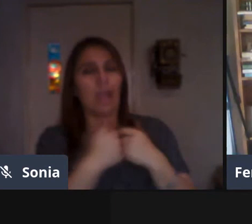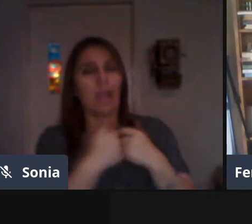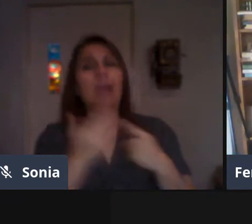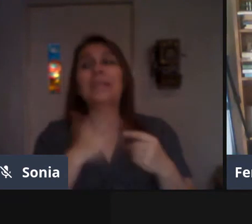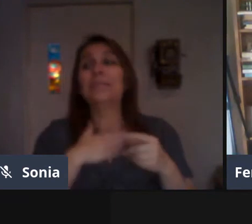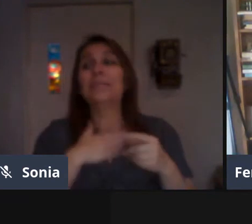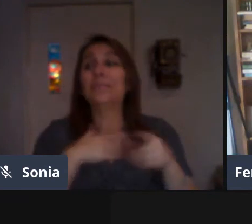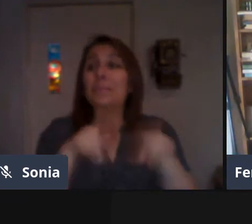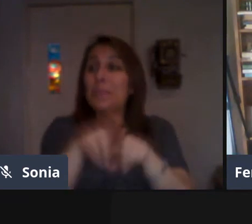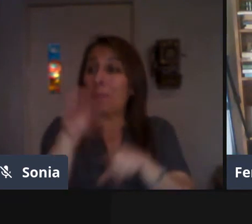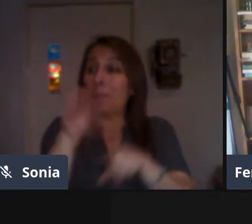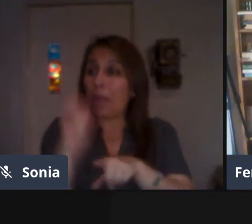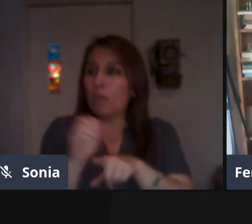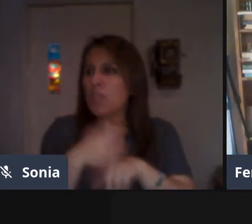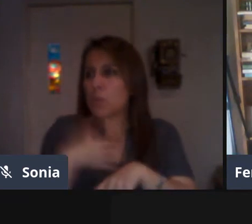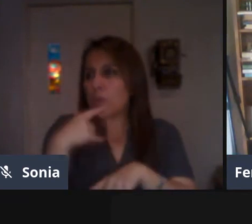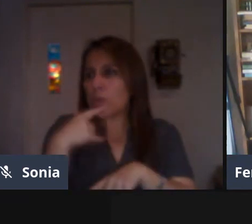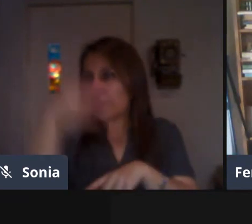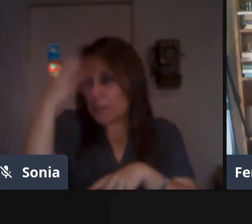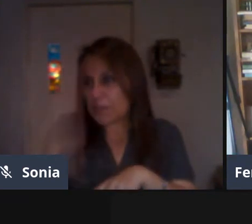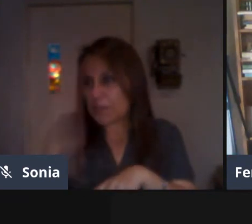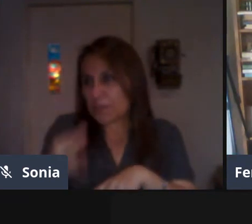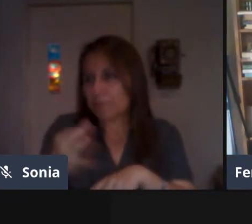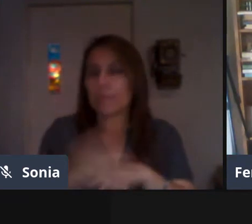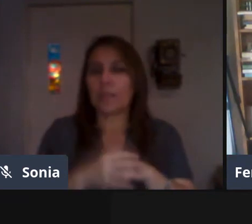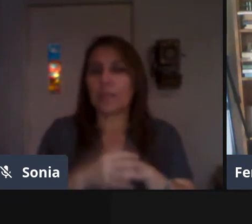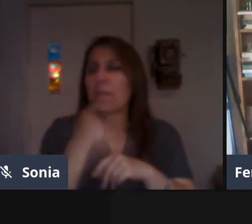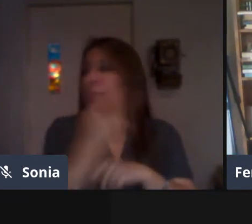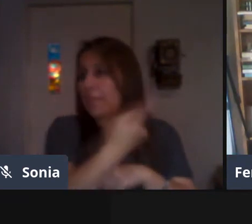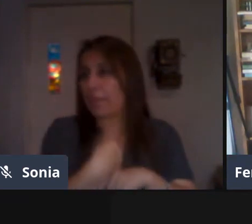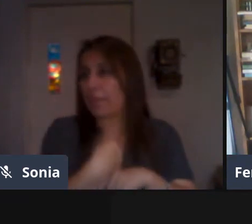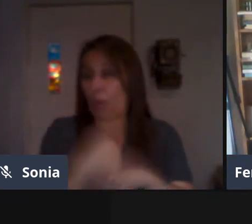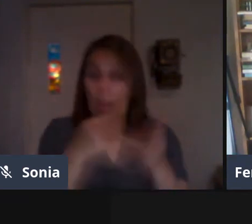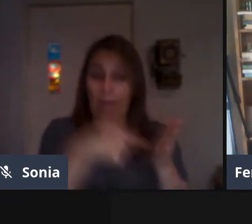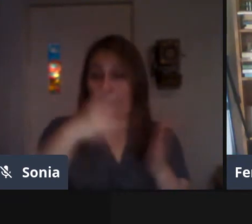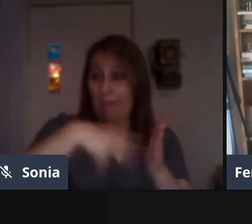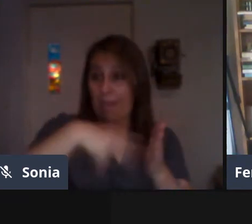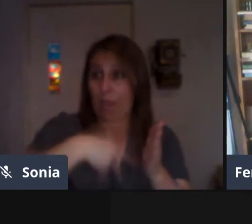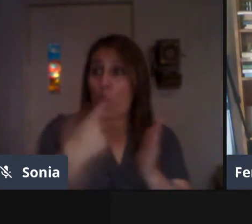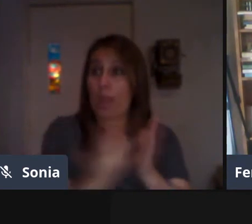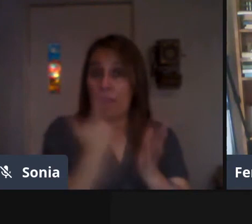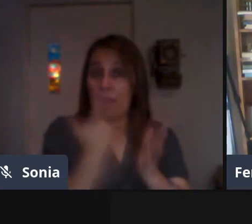cabrón me dijo después de leer este libro nos evangelista